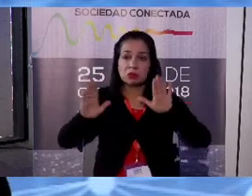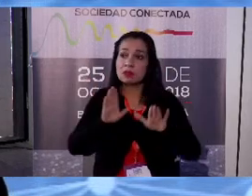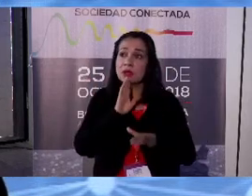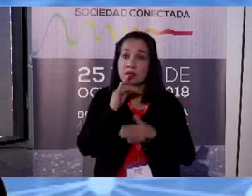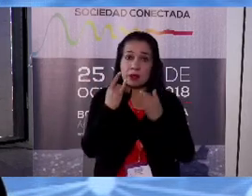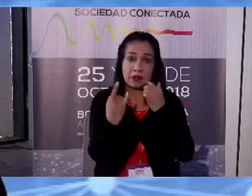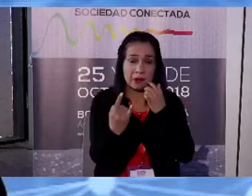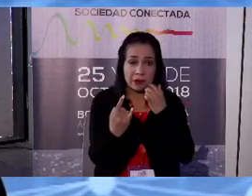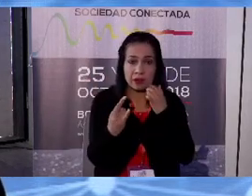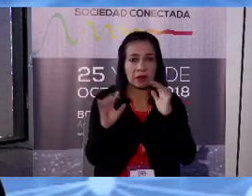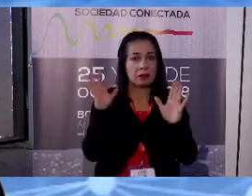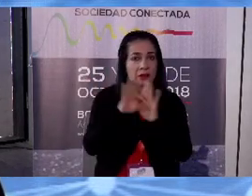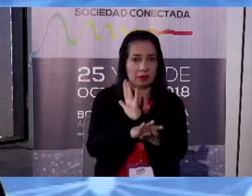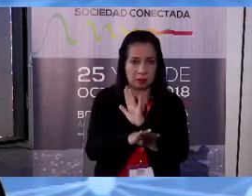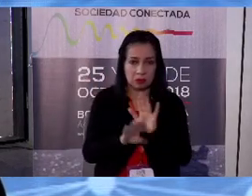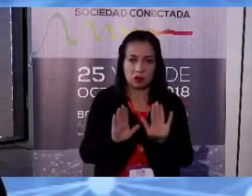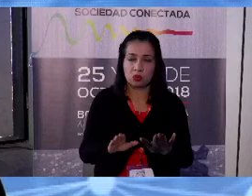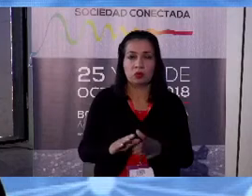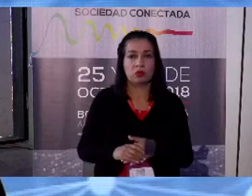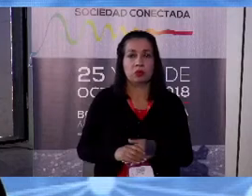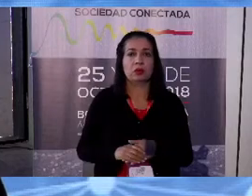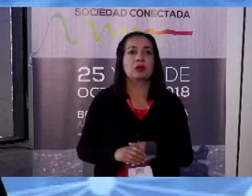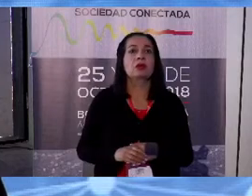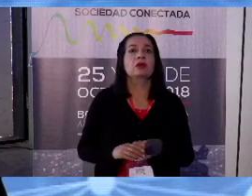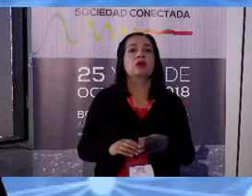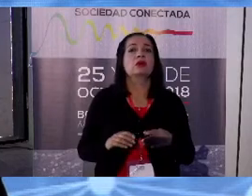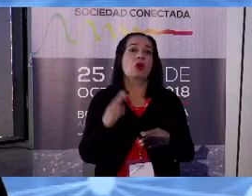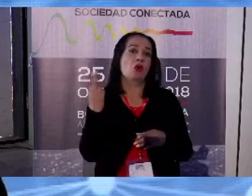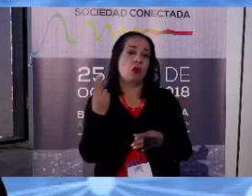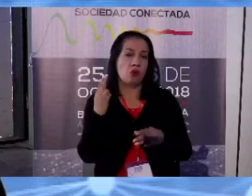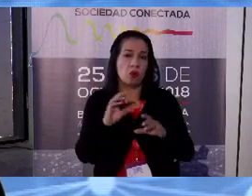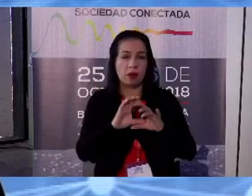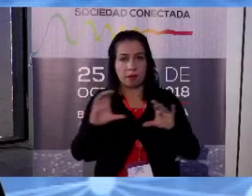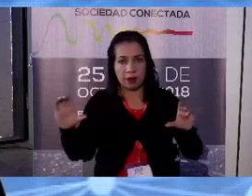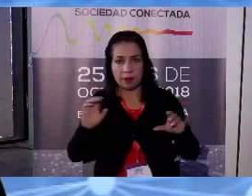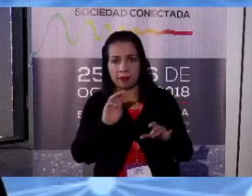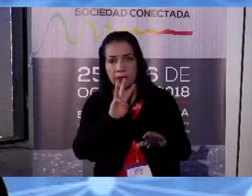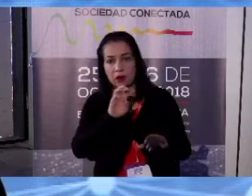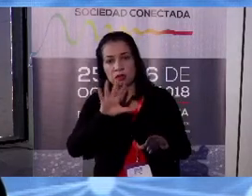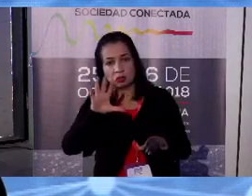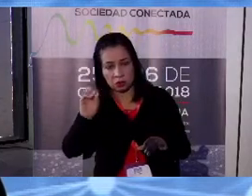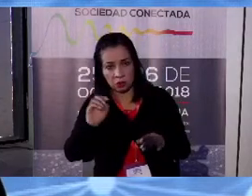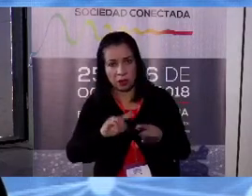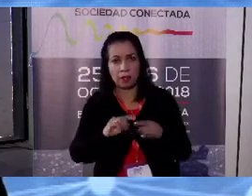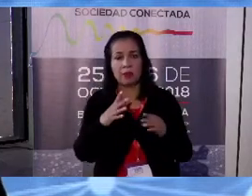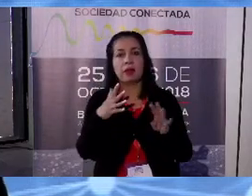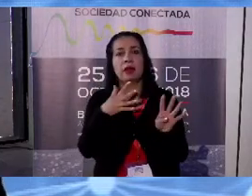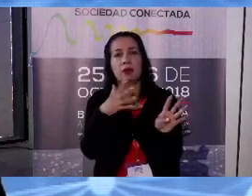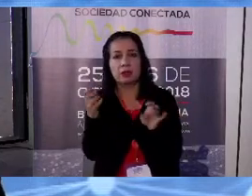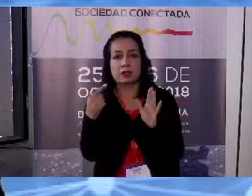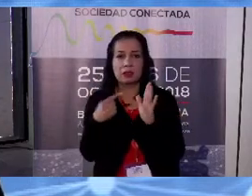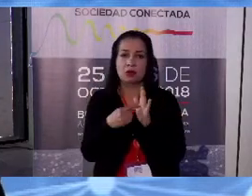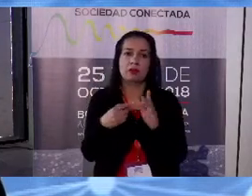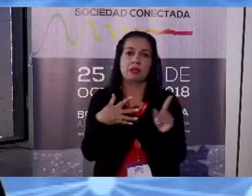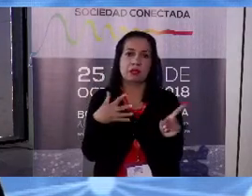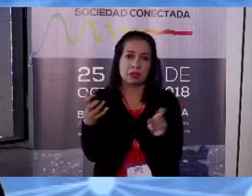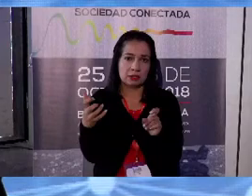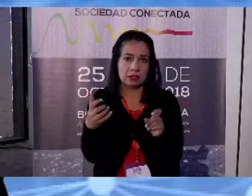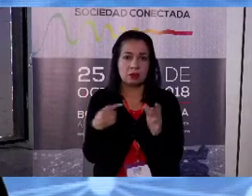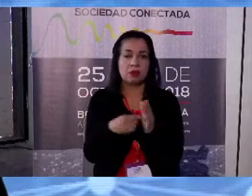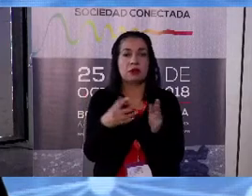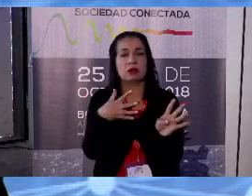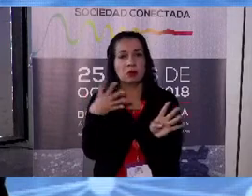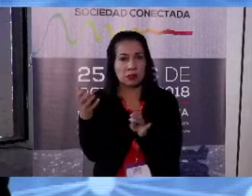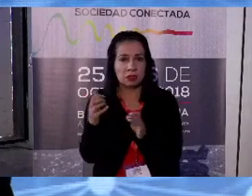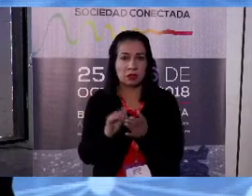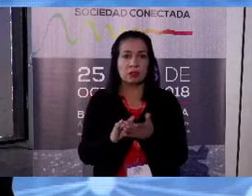y en Uruguay tenemos la banda 850 la banda de 900 la banda de 1700 1800 la banda de PCS o